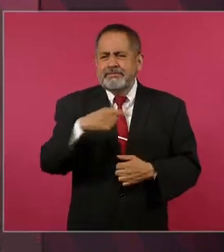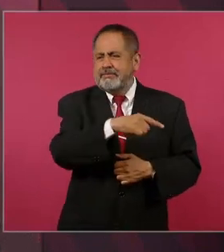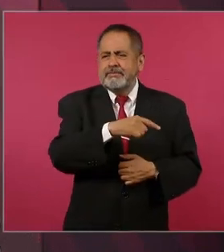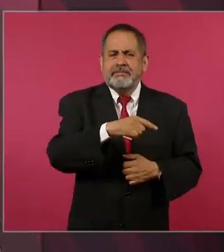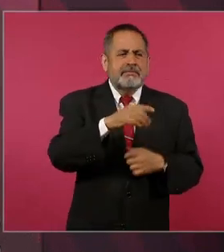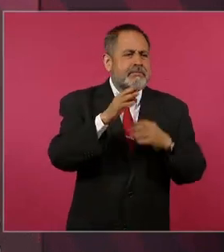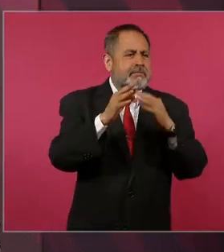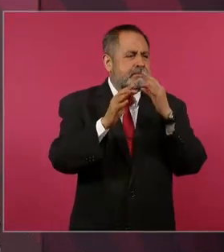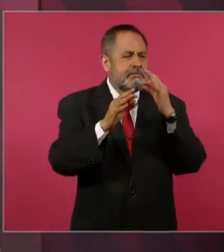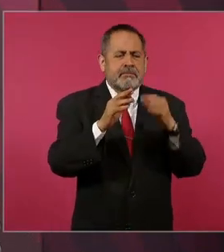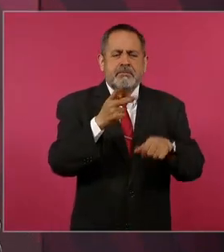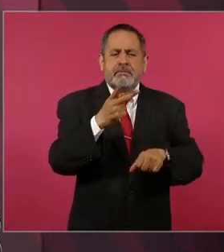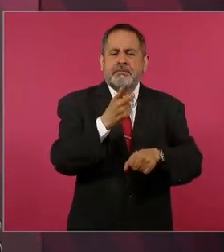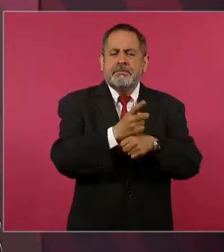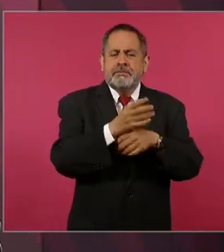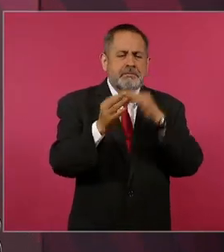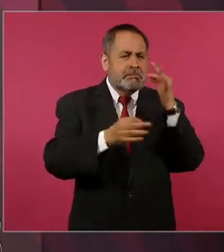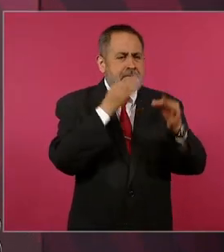publicistas,